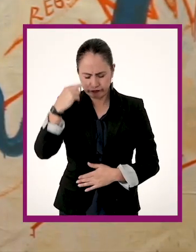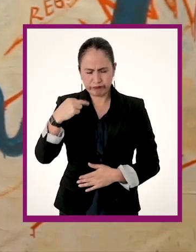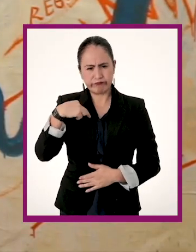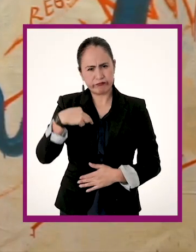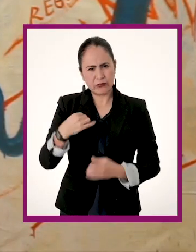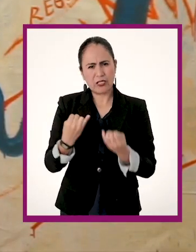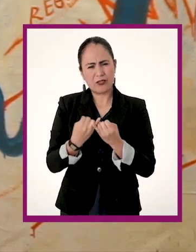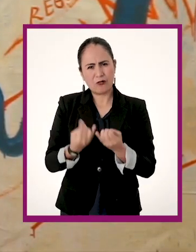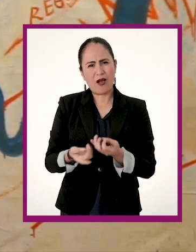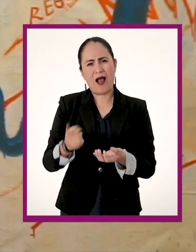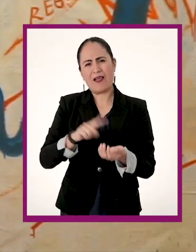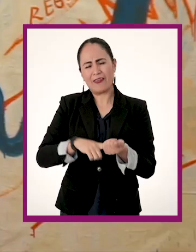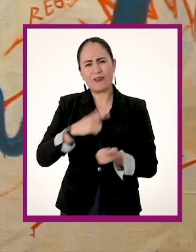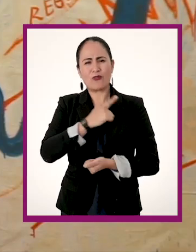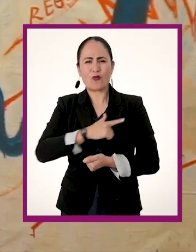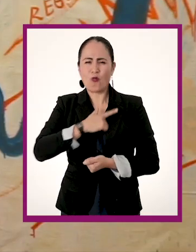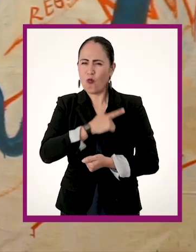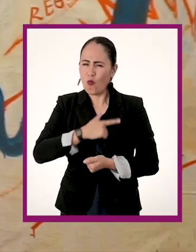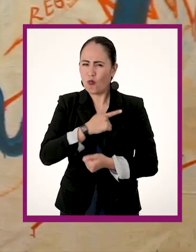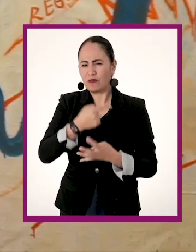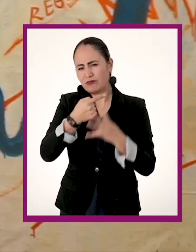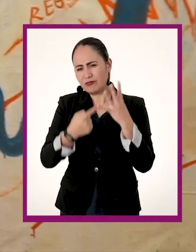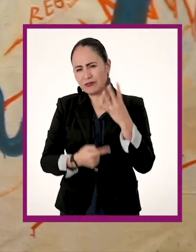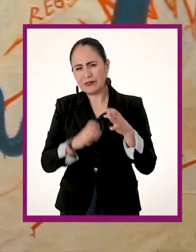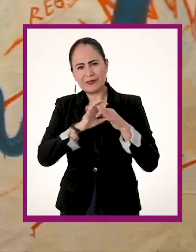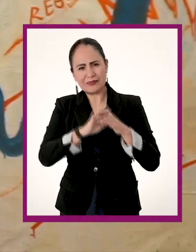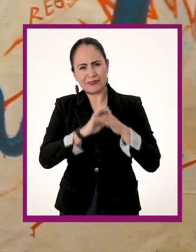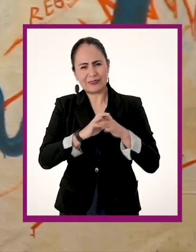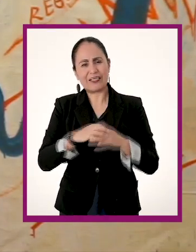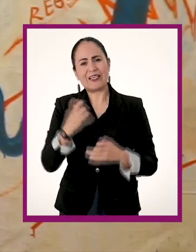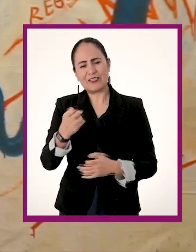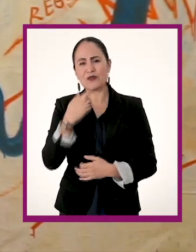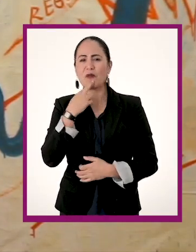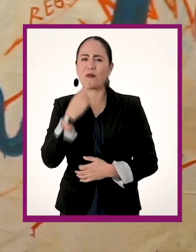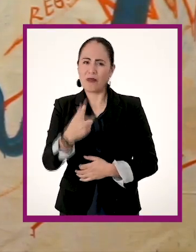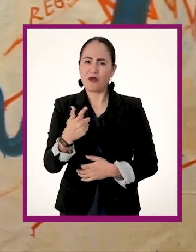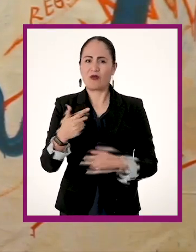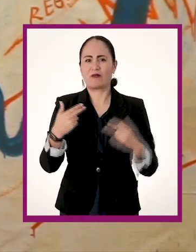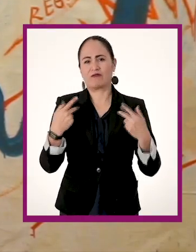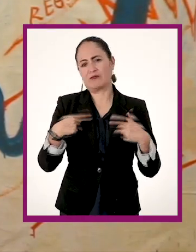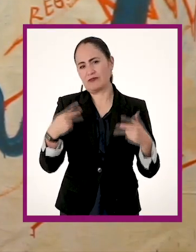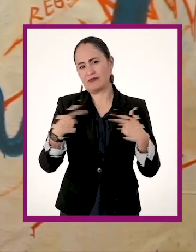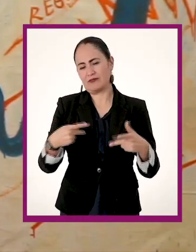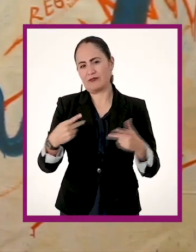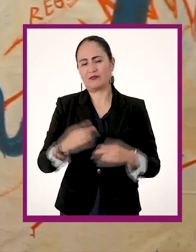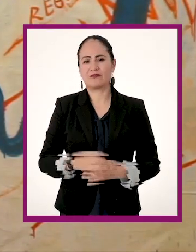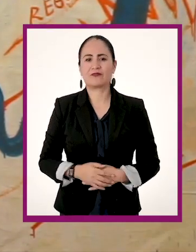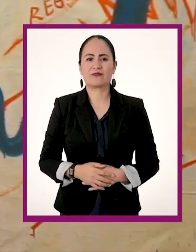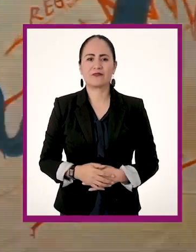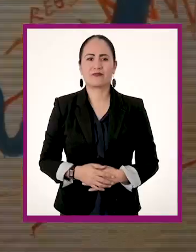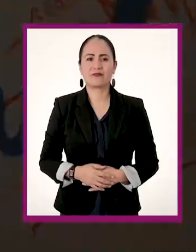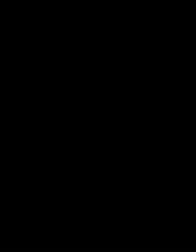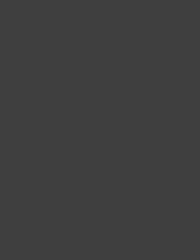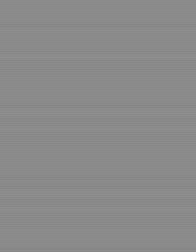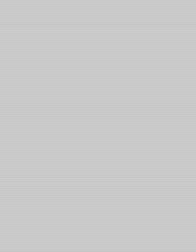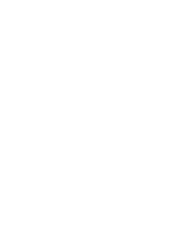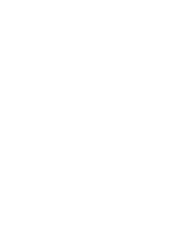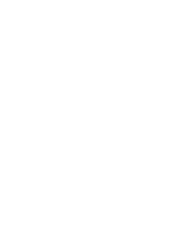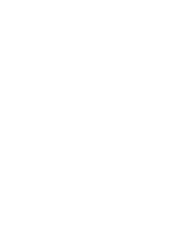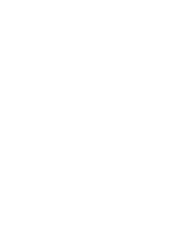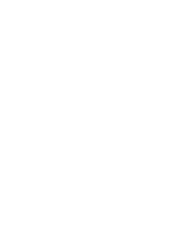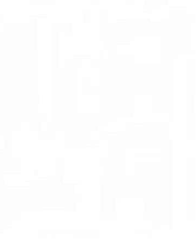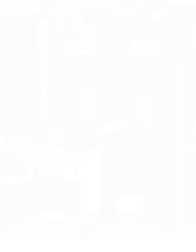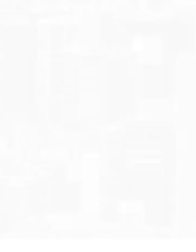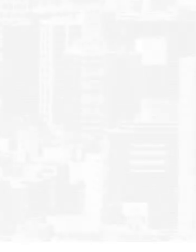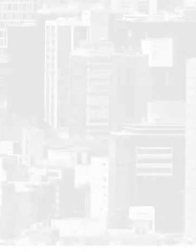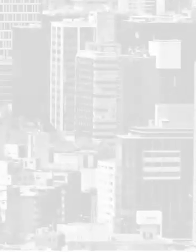que deleitan nuestra alma, nuestro espíritu, y que pueden contribuir a que seamos mejores ciudadanos.